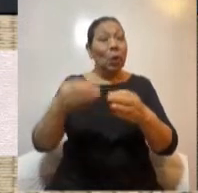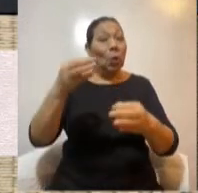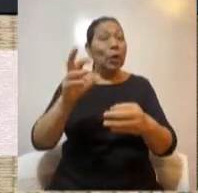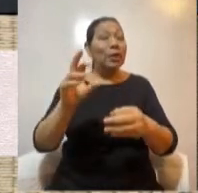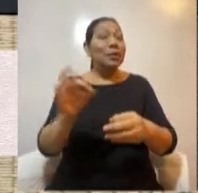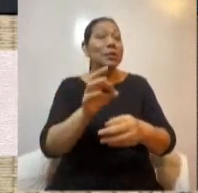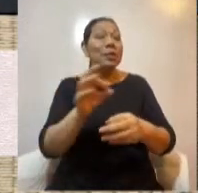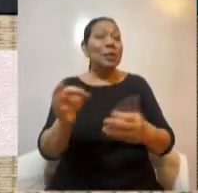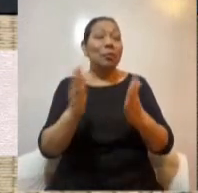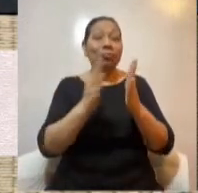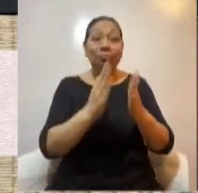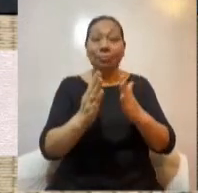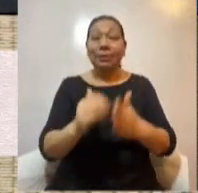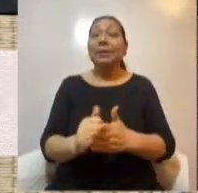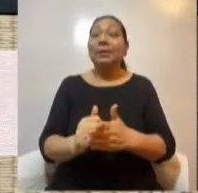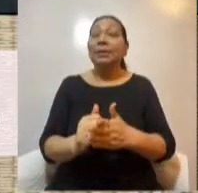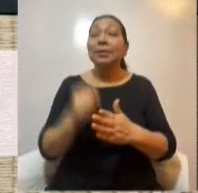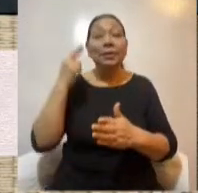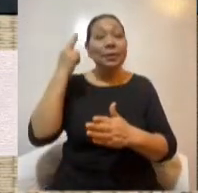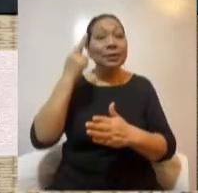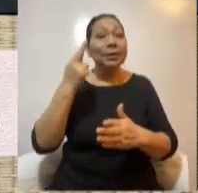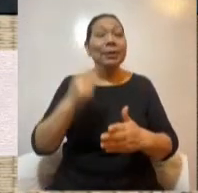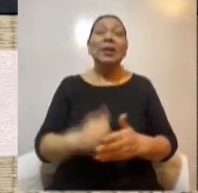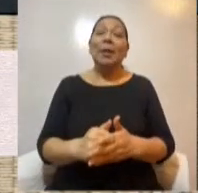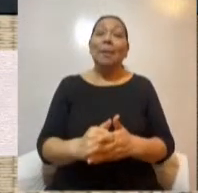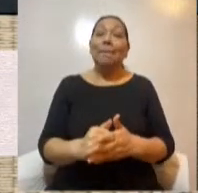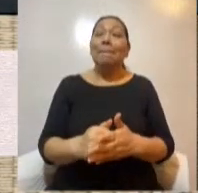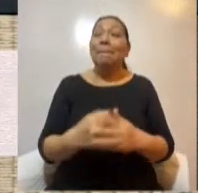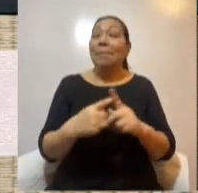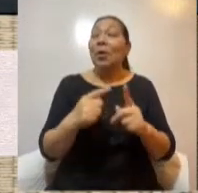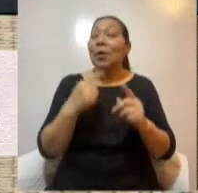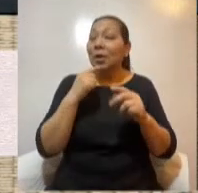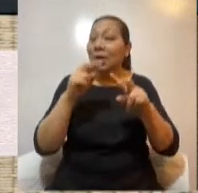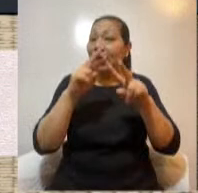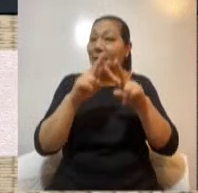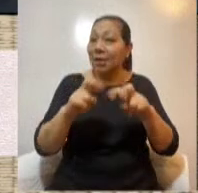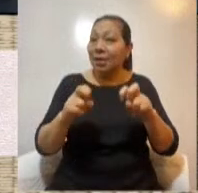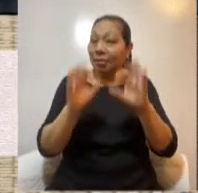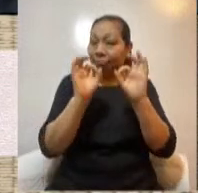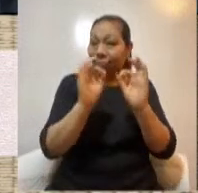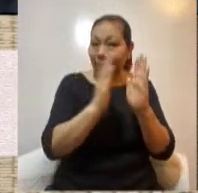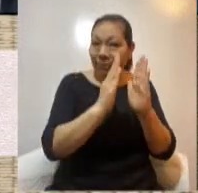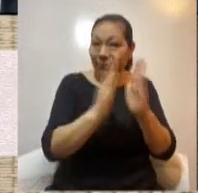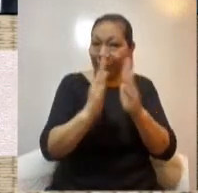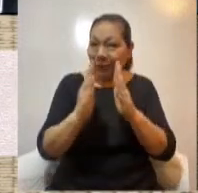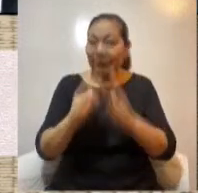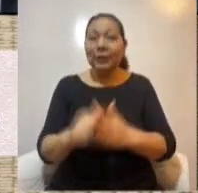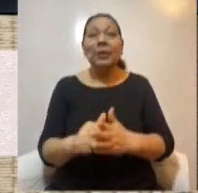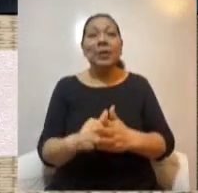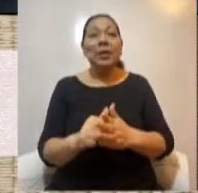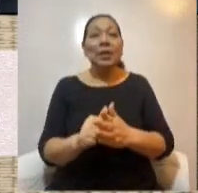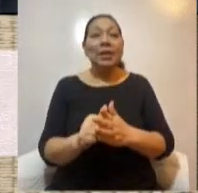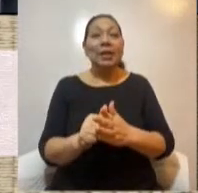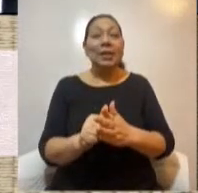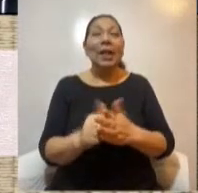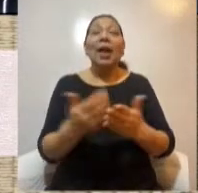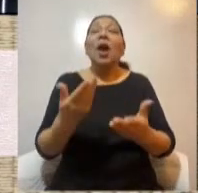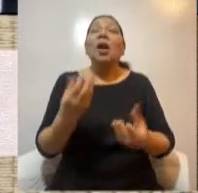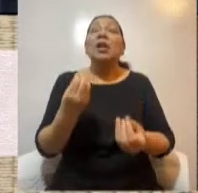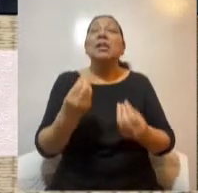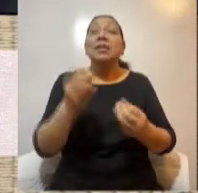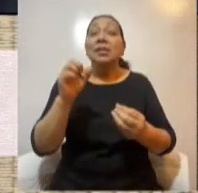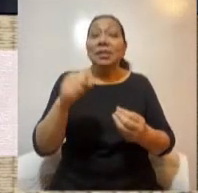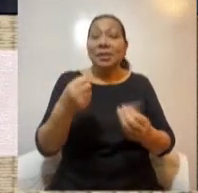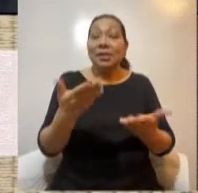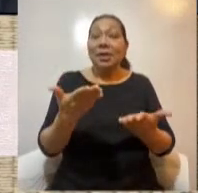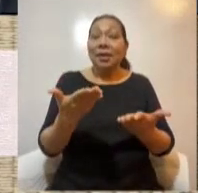está justificado o no un determinado criterio de repartición de bienes. Lo que analizó puntualmente en esta sentencia